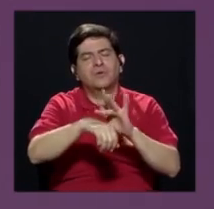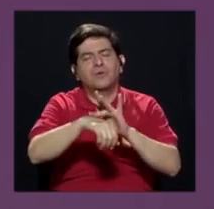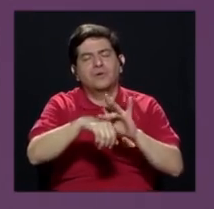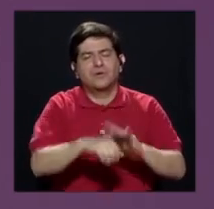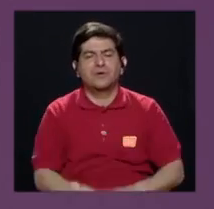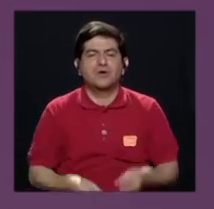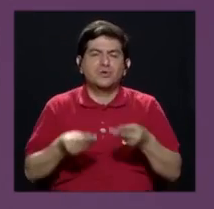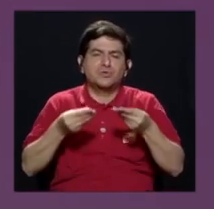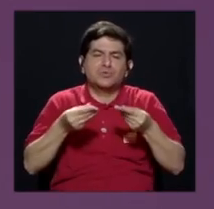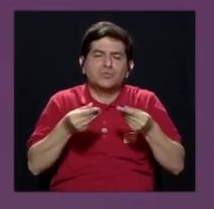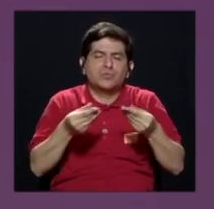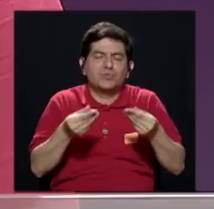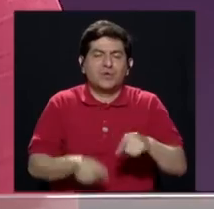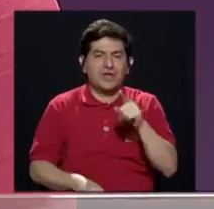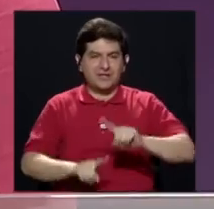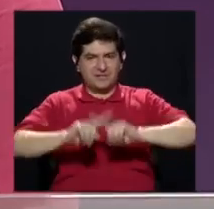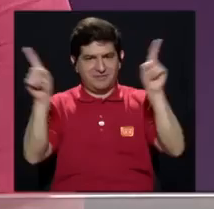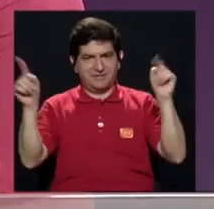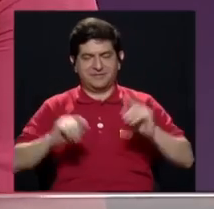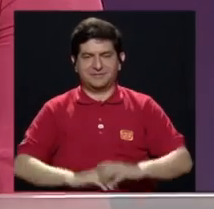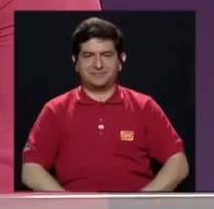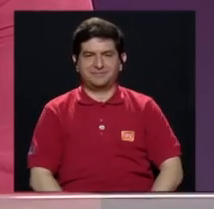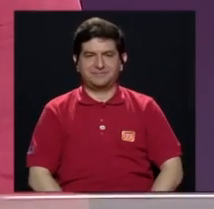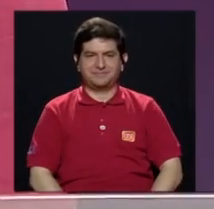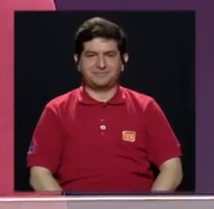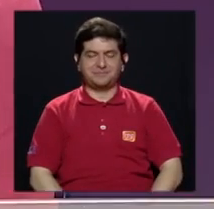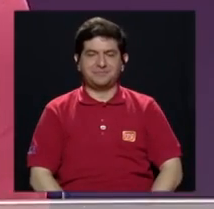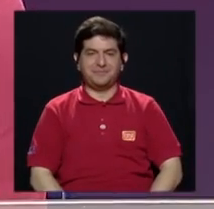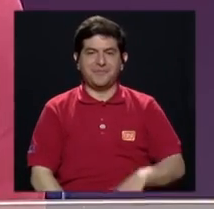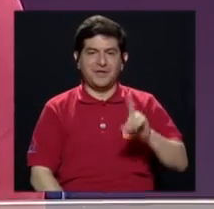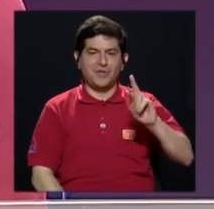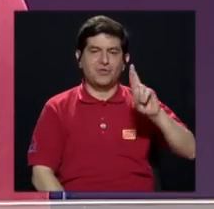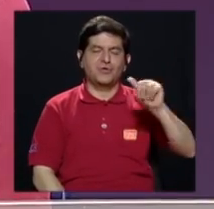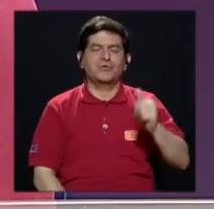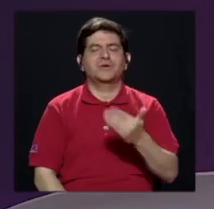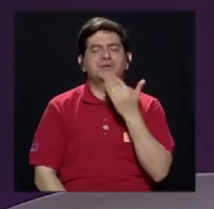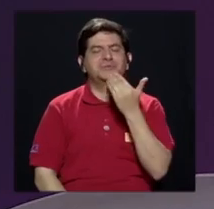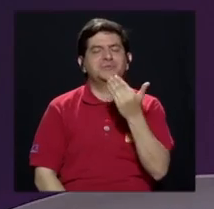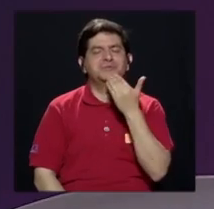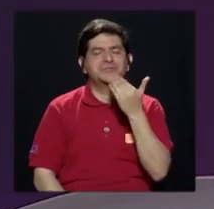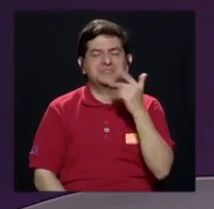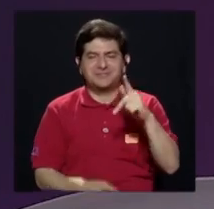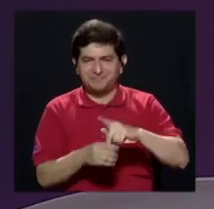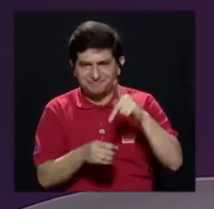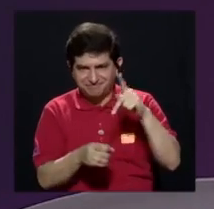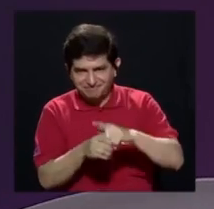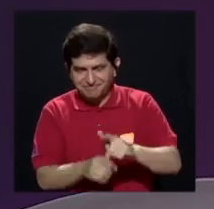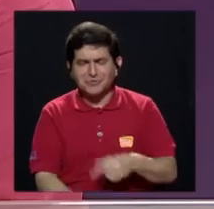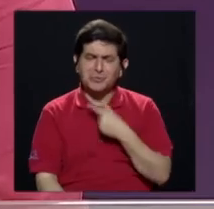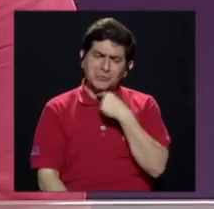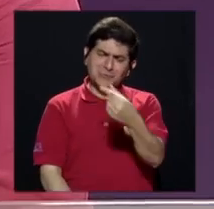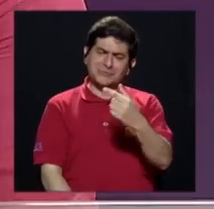eso hace una gran diferencia bueno doctora y le agradecemos mucho la participación